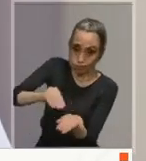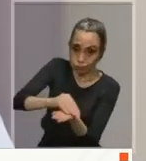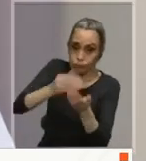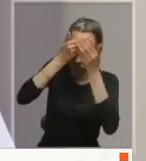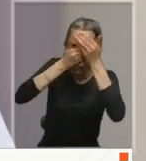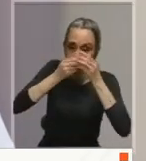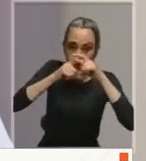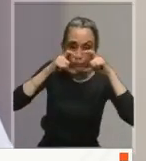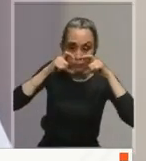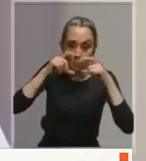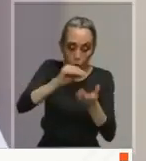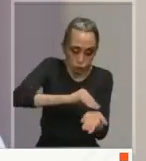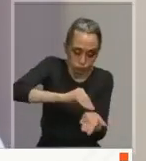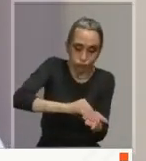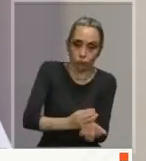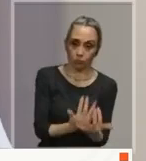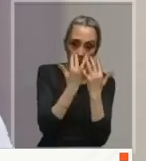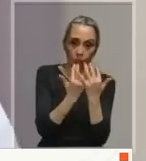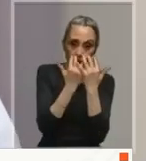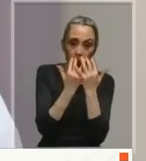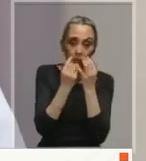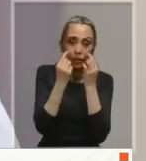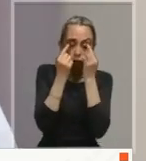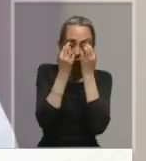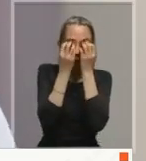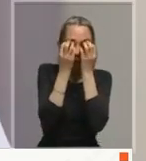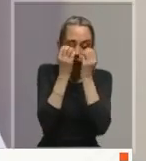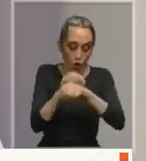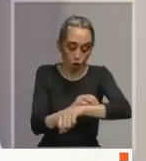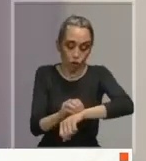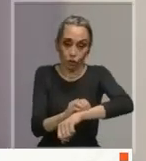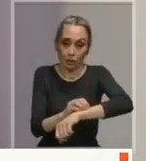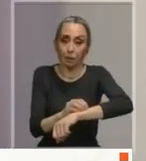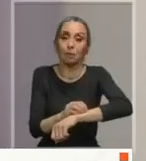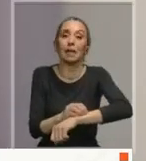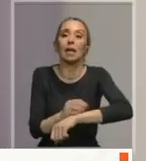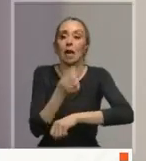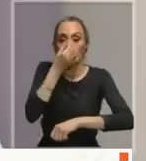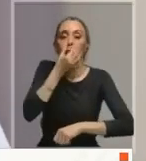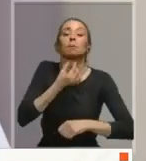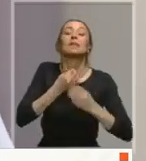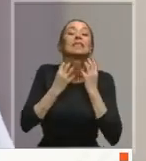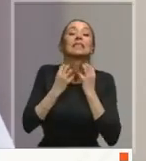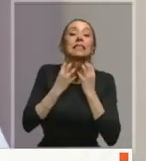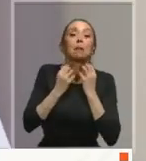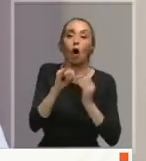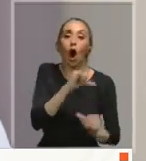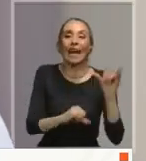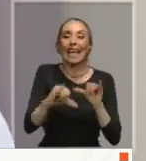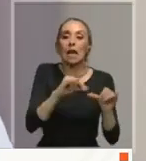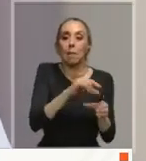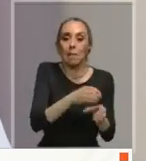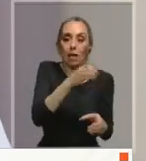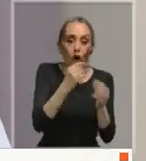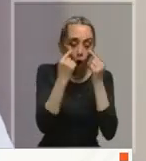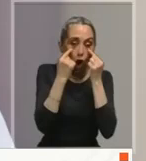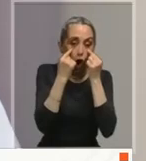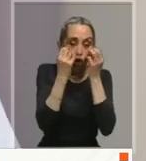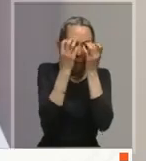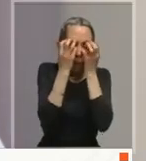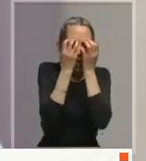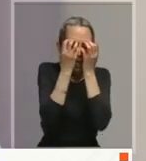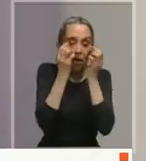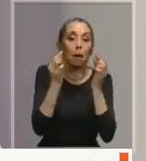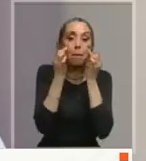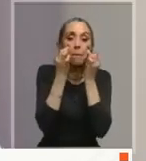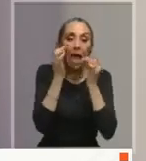con la persona puede generar lesiones desde irritaciones en la piel, en los ojos o en vía aérea, reacciones alérgicas graves en los ojos, en la piel, y